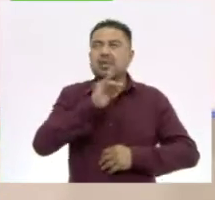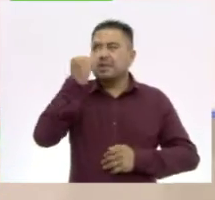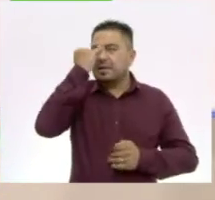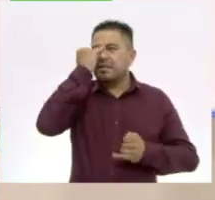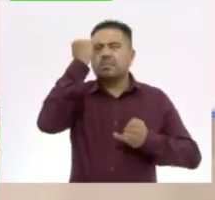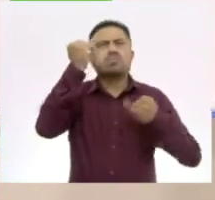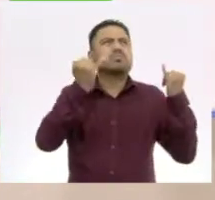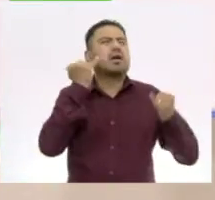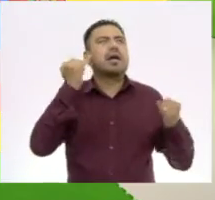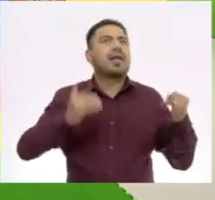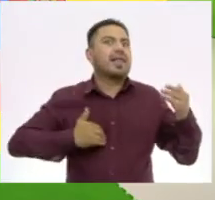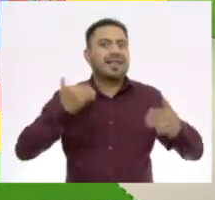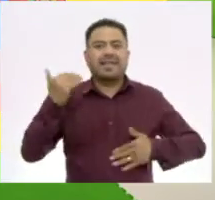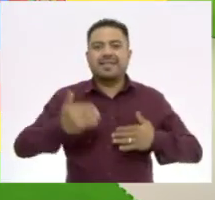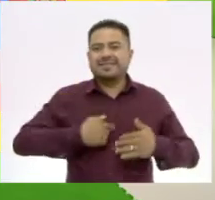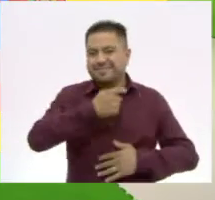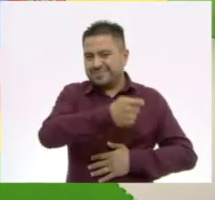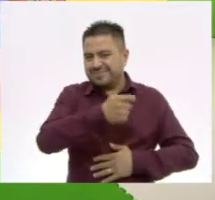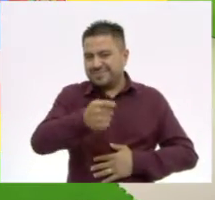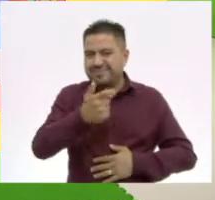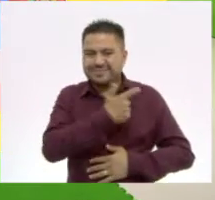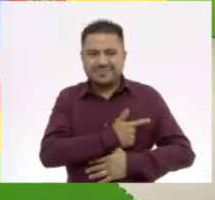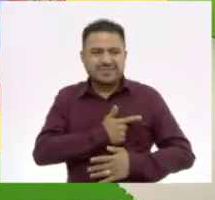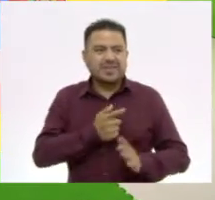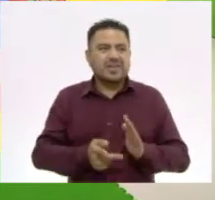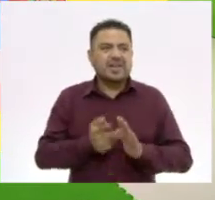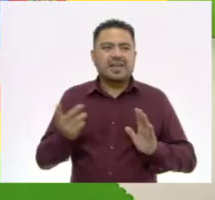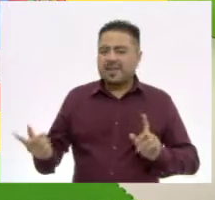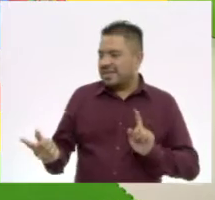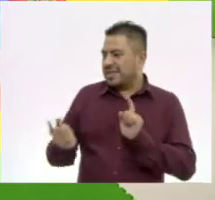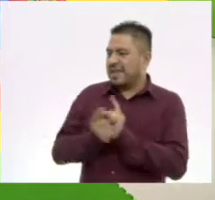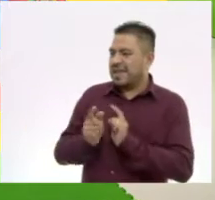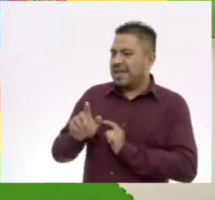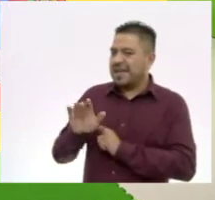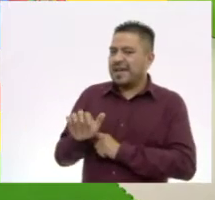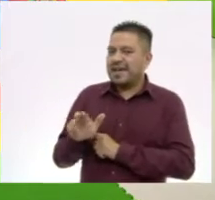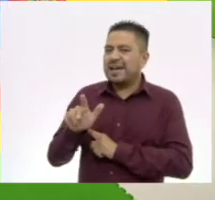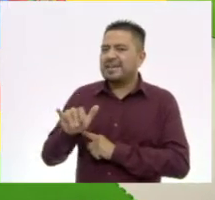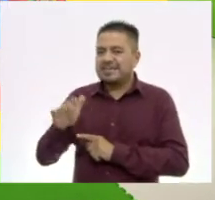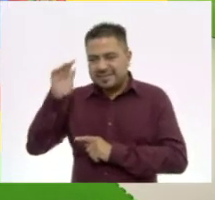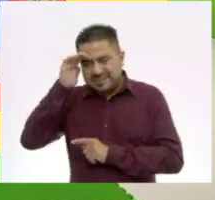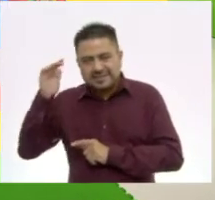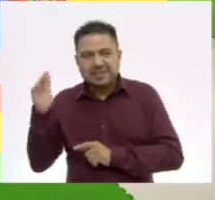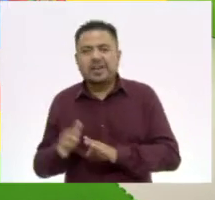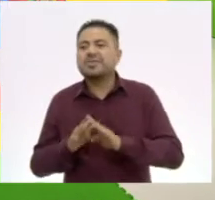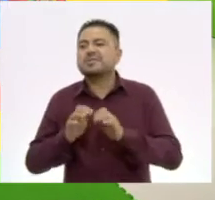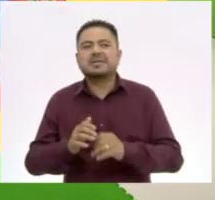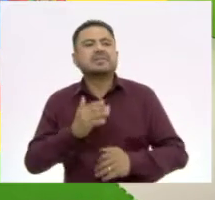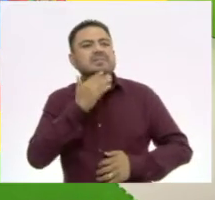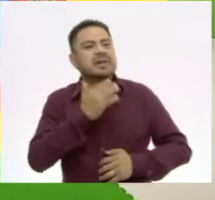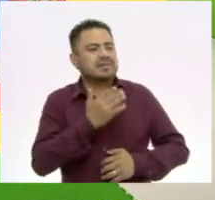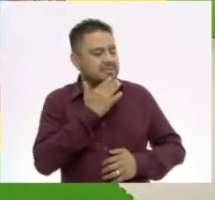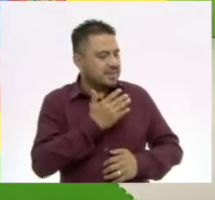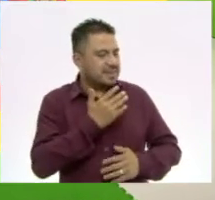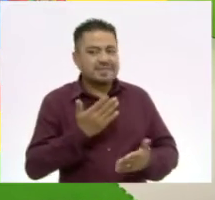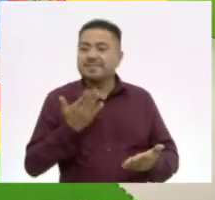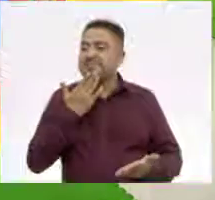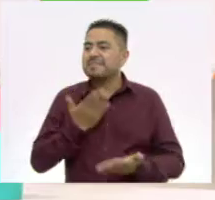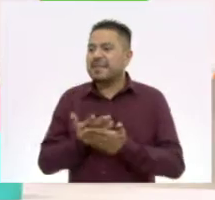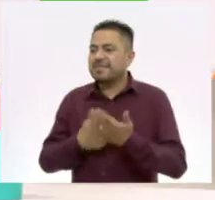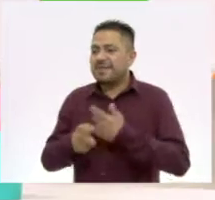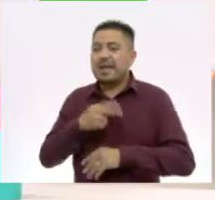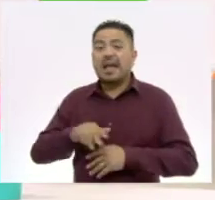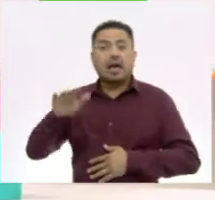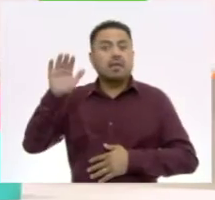y divertirte saludo con mucho gusto de nuevo a carla hola carla cómo estaban las hojas muy bien gracias bienvenida gracias